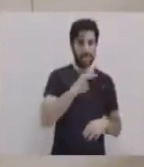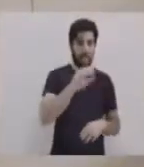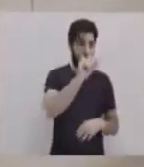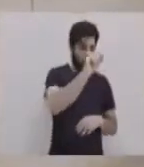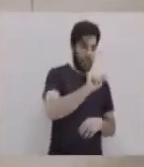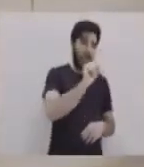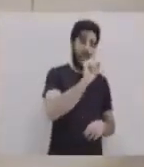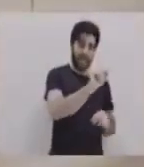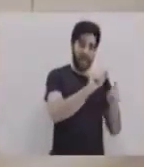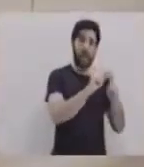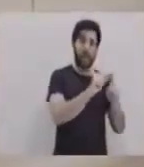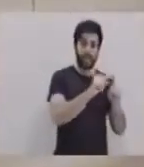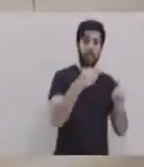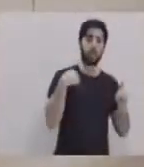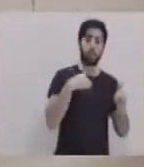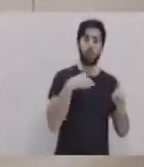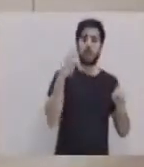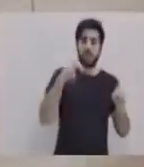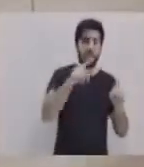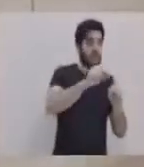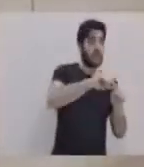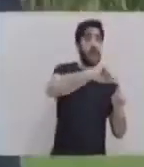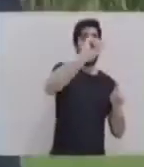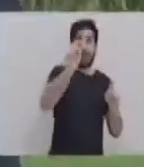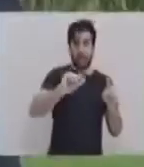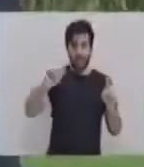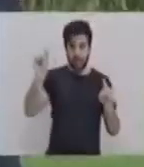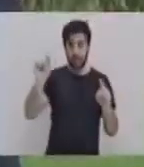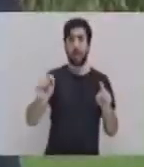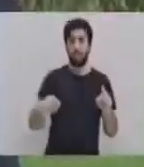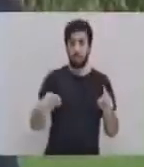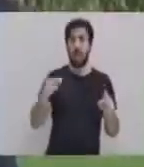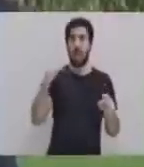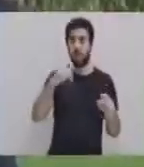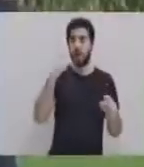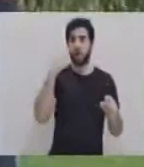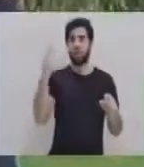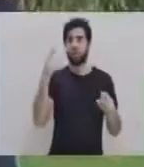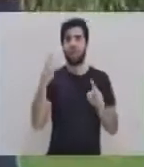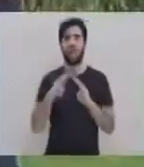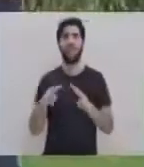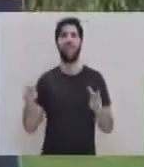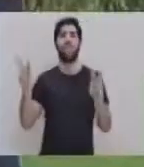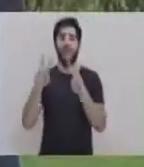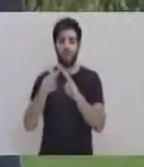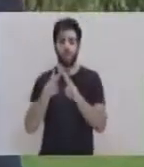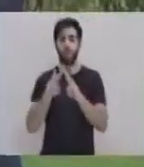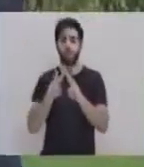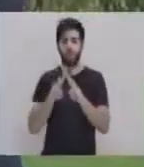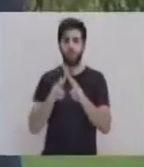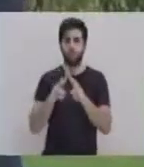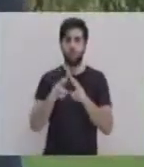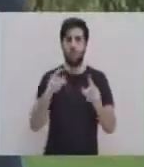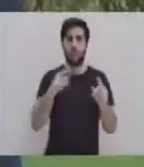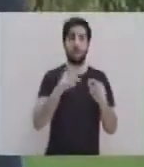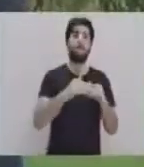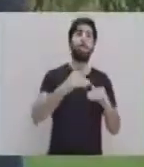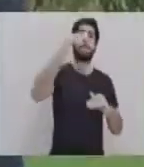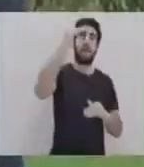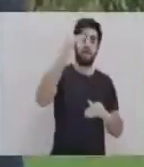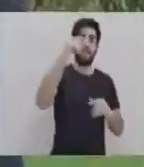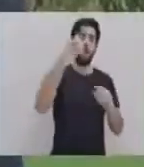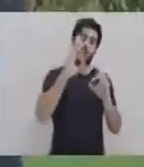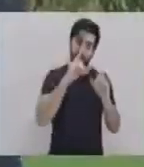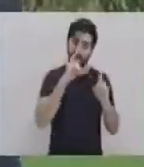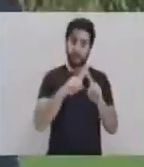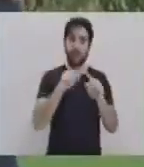Ahora necesitamos graficar esta función. Vamos a tomar un valor menor que menos 8 tercios y uno